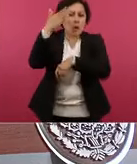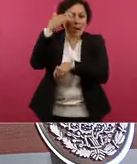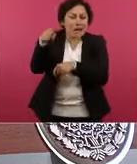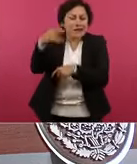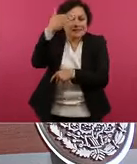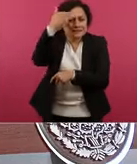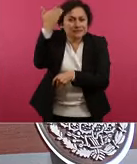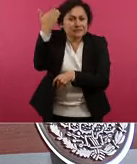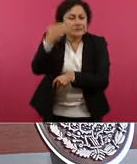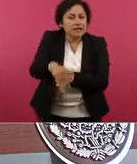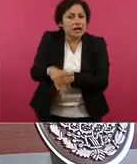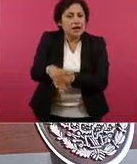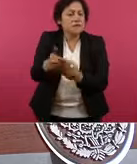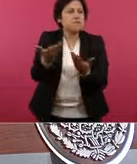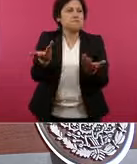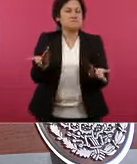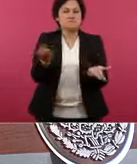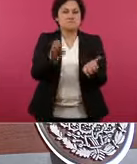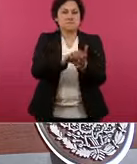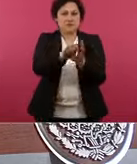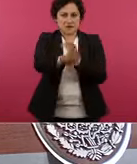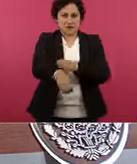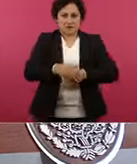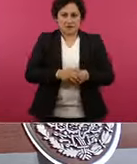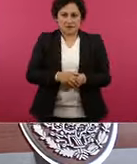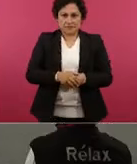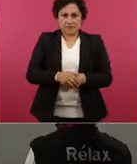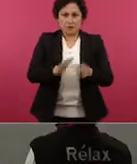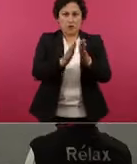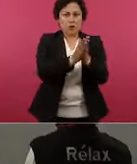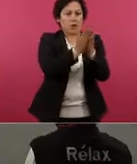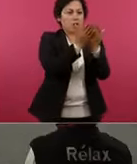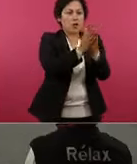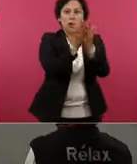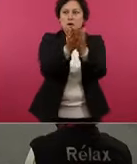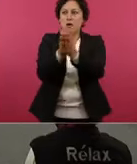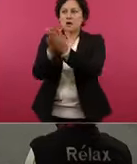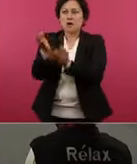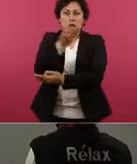de que todos los libros son buenos?